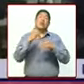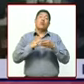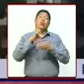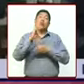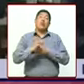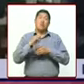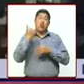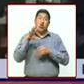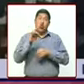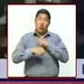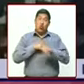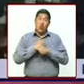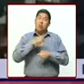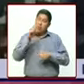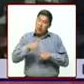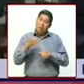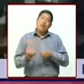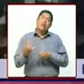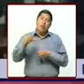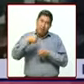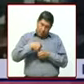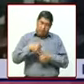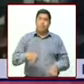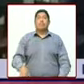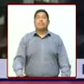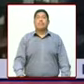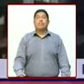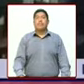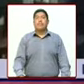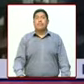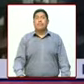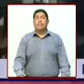de diciembre tienen que empadronarse.